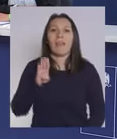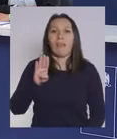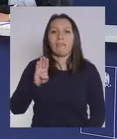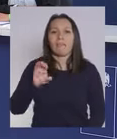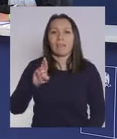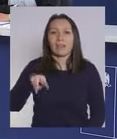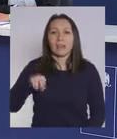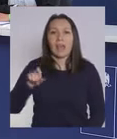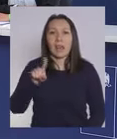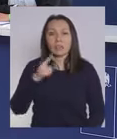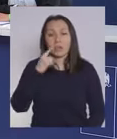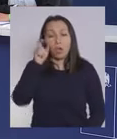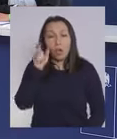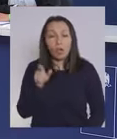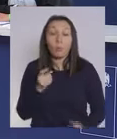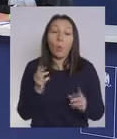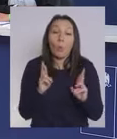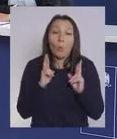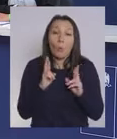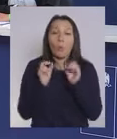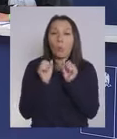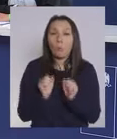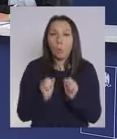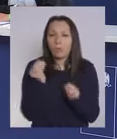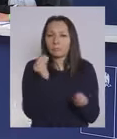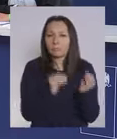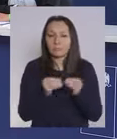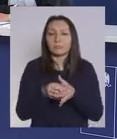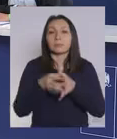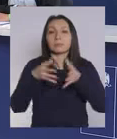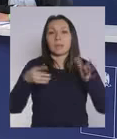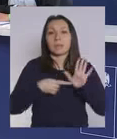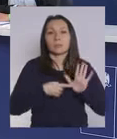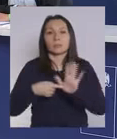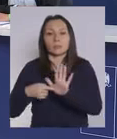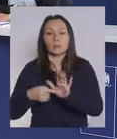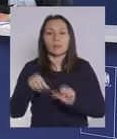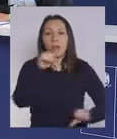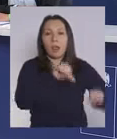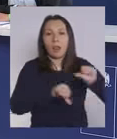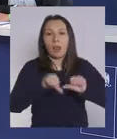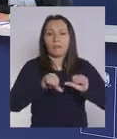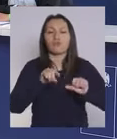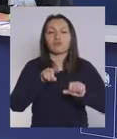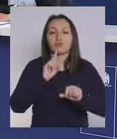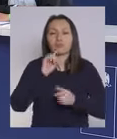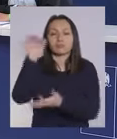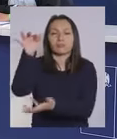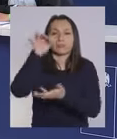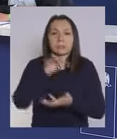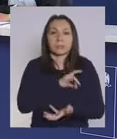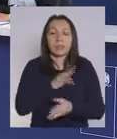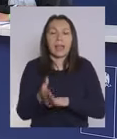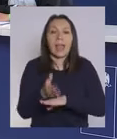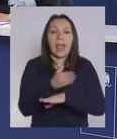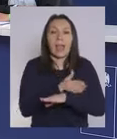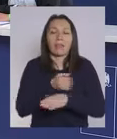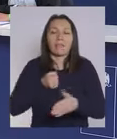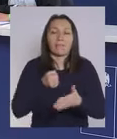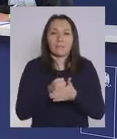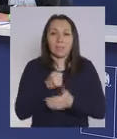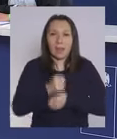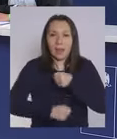él decía hoy día en una entrevista que su anhelo es poder producir esto a gran escala a través de los laboratorios y traerlo a Chile antes de fin